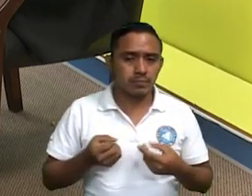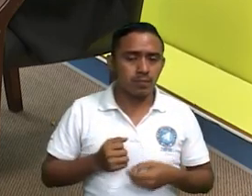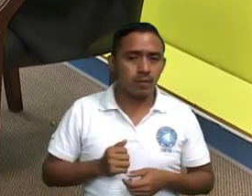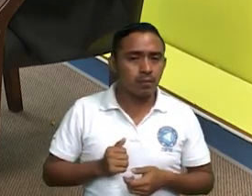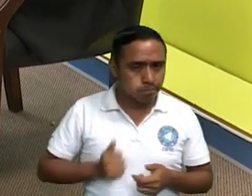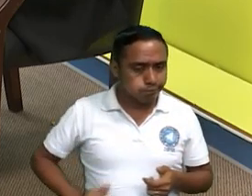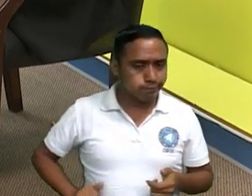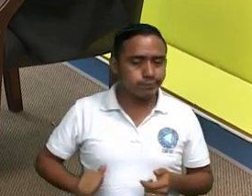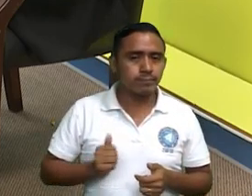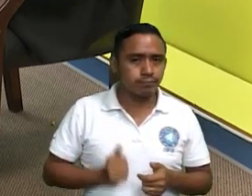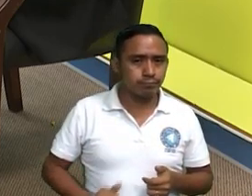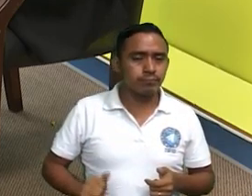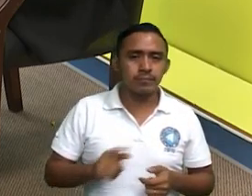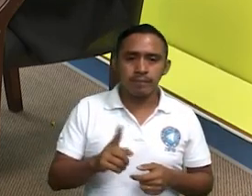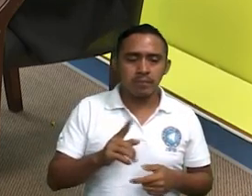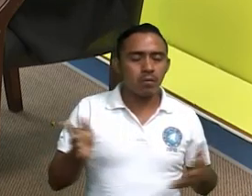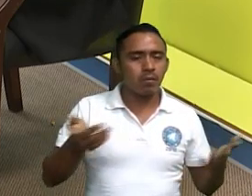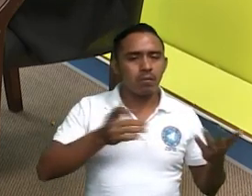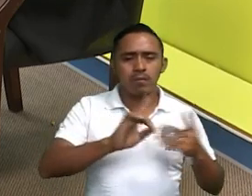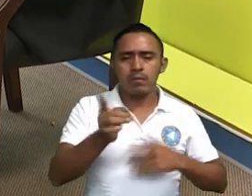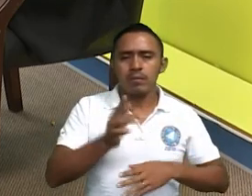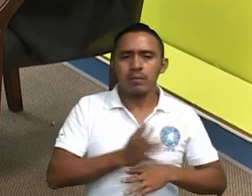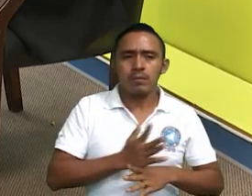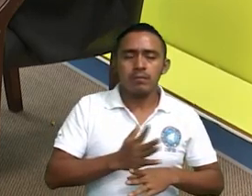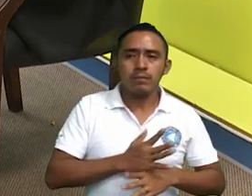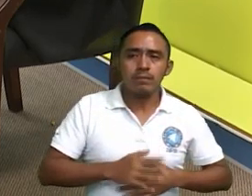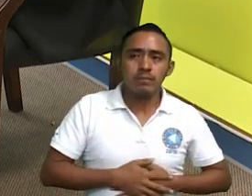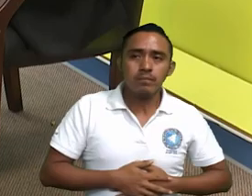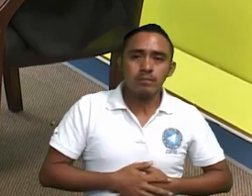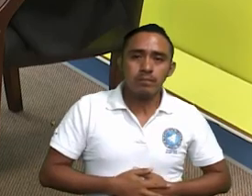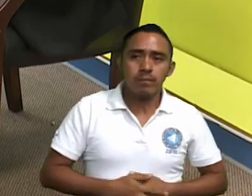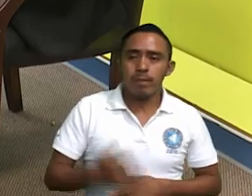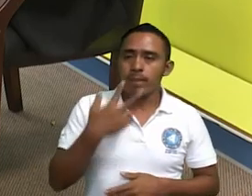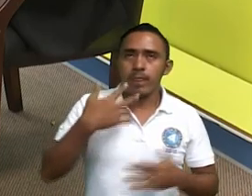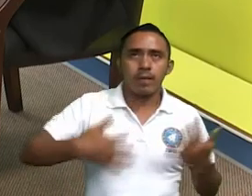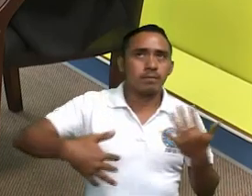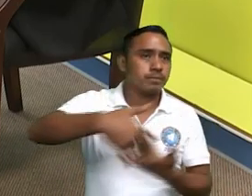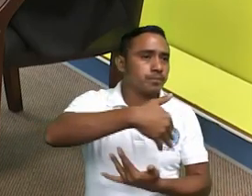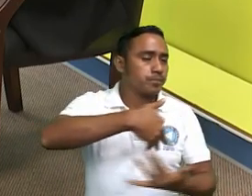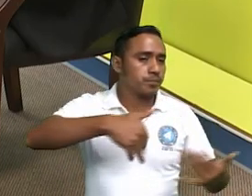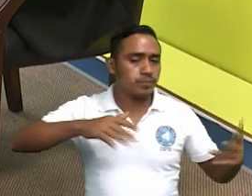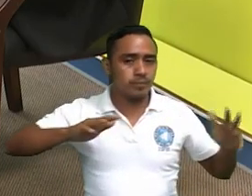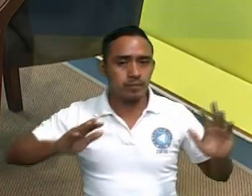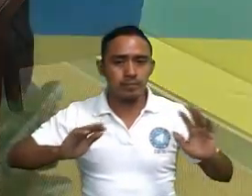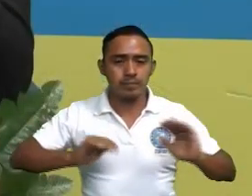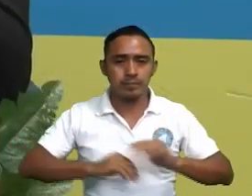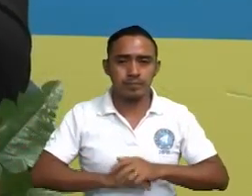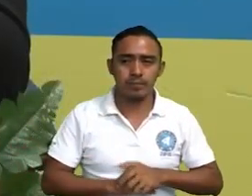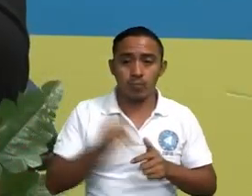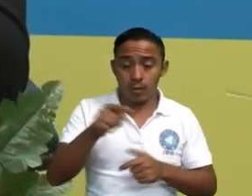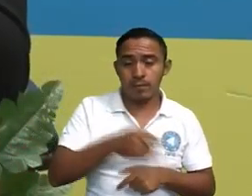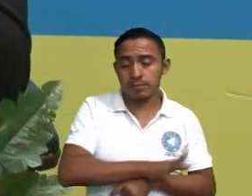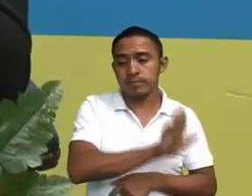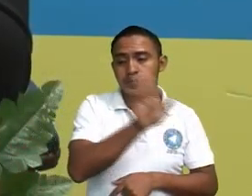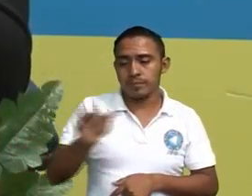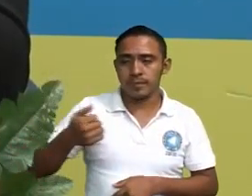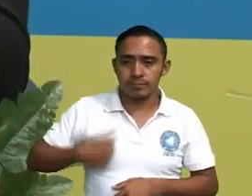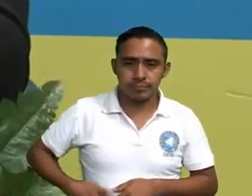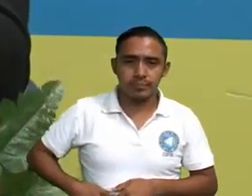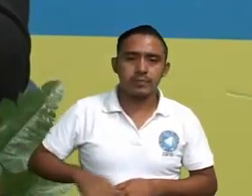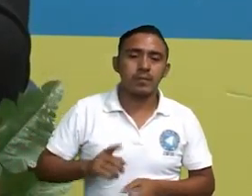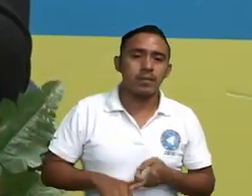dice. No, la verdad no, porque no es una relación directa con el. Cada vez que vaya a evacuar, recordad que